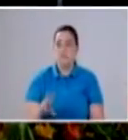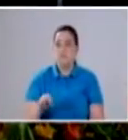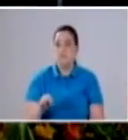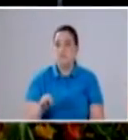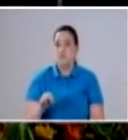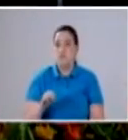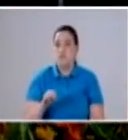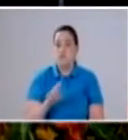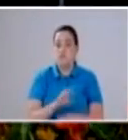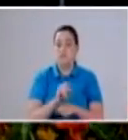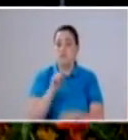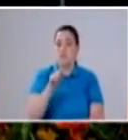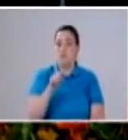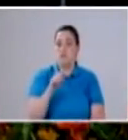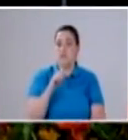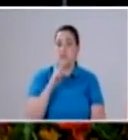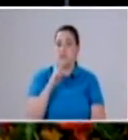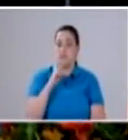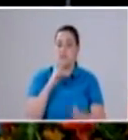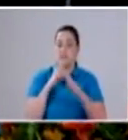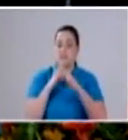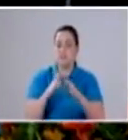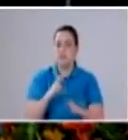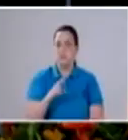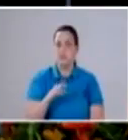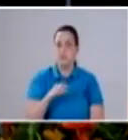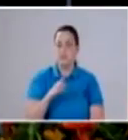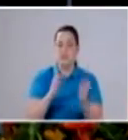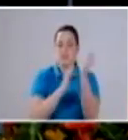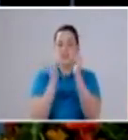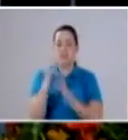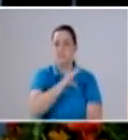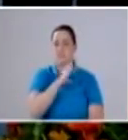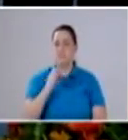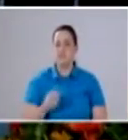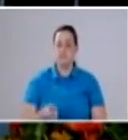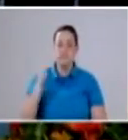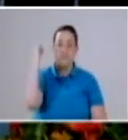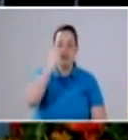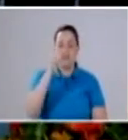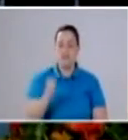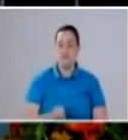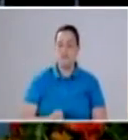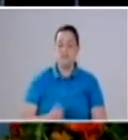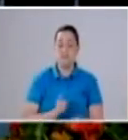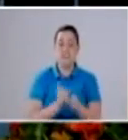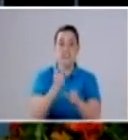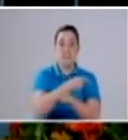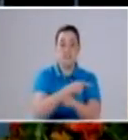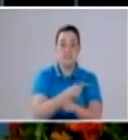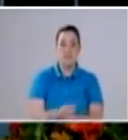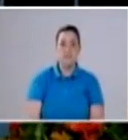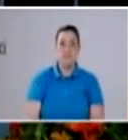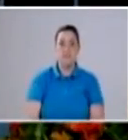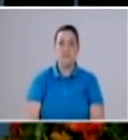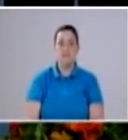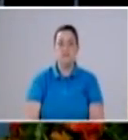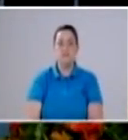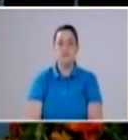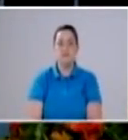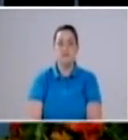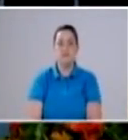lo creo. Jesucristo jamás, jamás de los jamás se equivocó, aun cuando parecía estar equivocado, estaba en lo